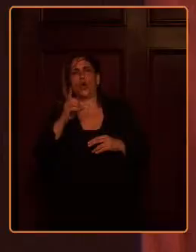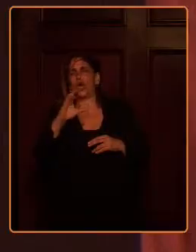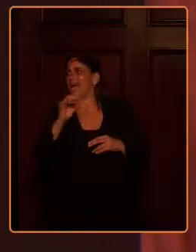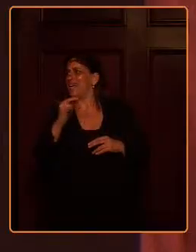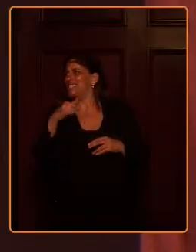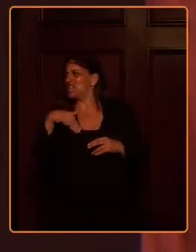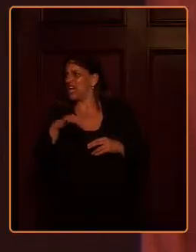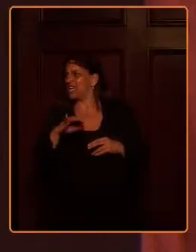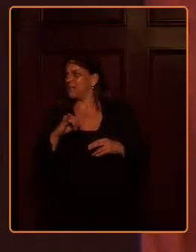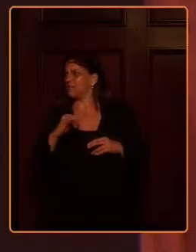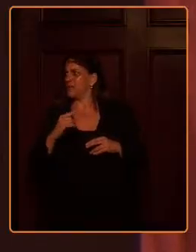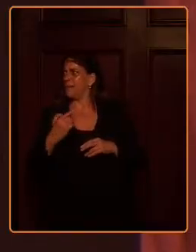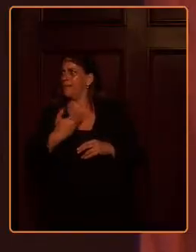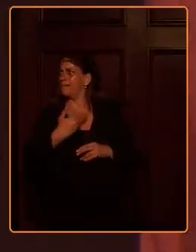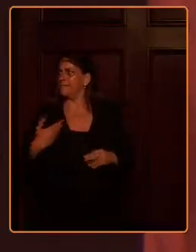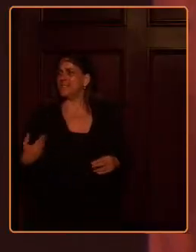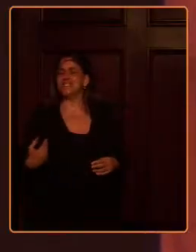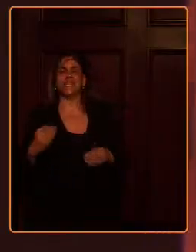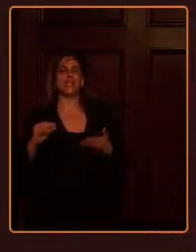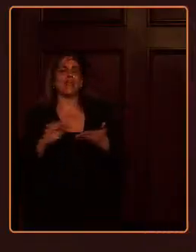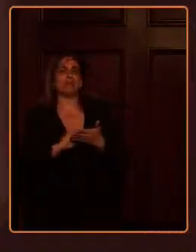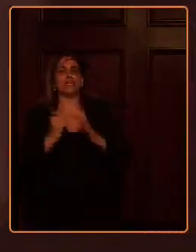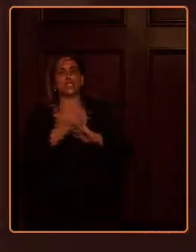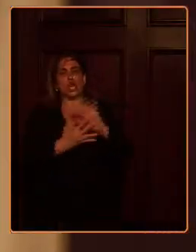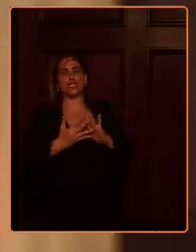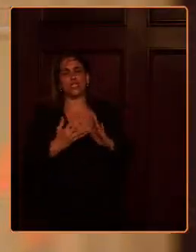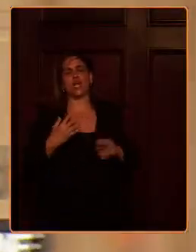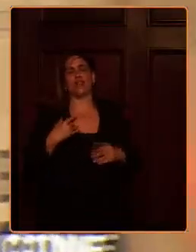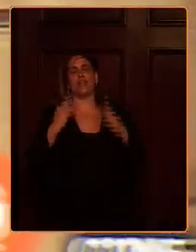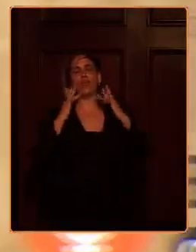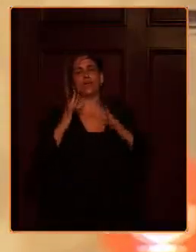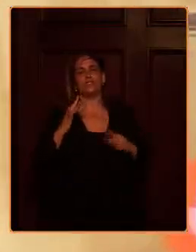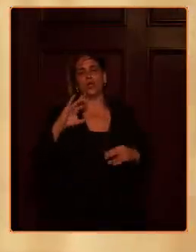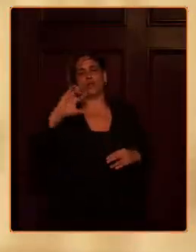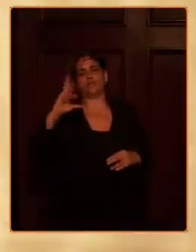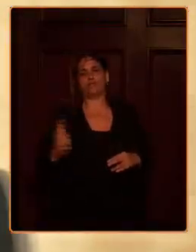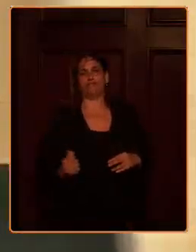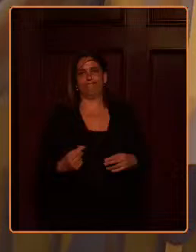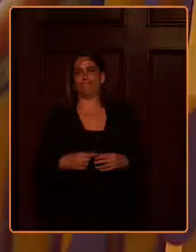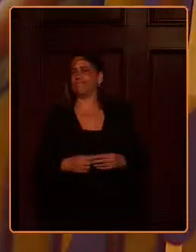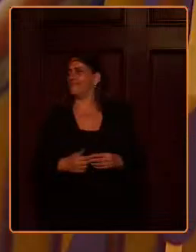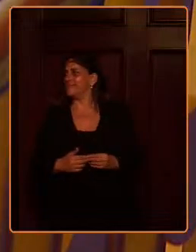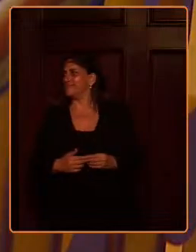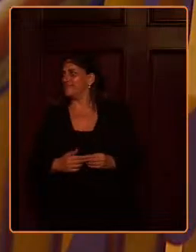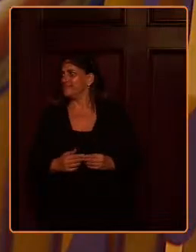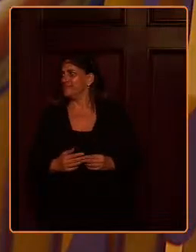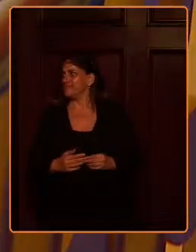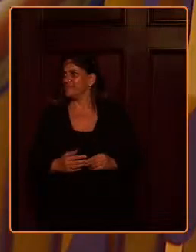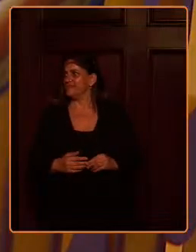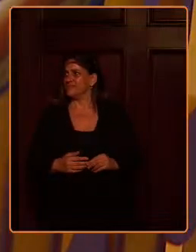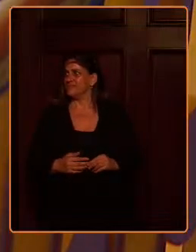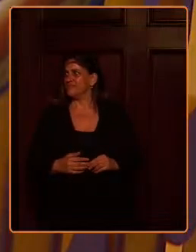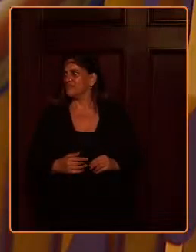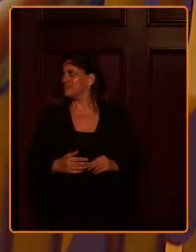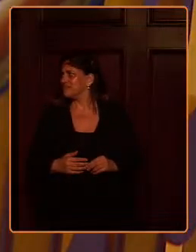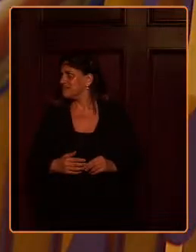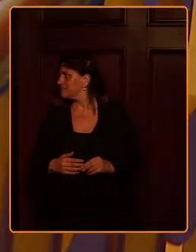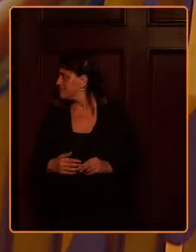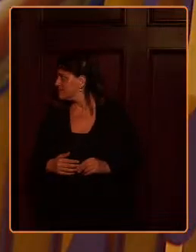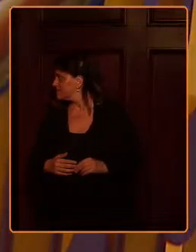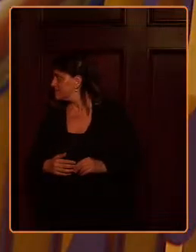pase, presidente de la Administración Nacional de Educación Pública. Yo me voy poniendo por aquí, así se